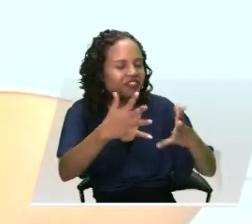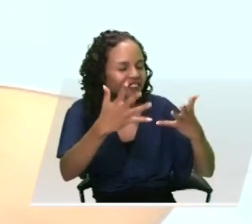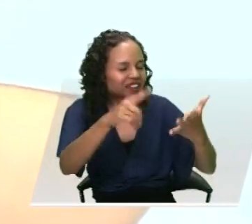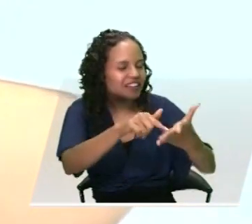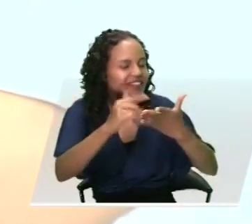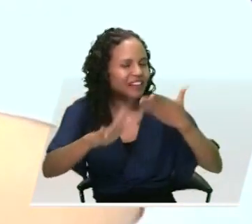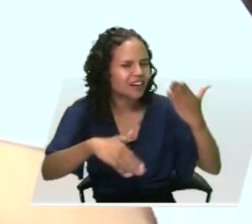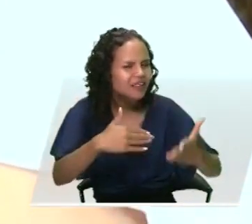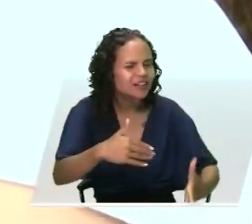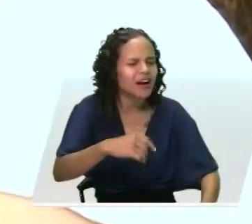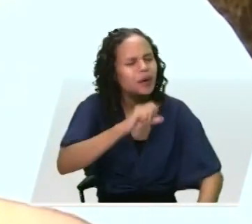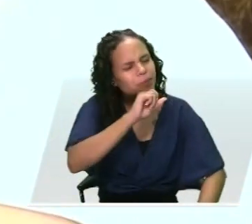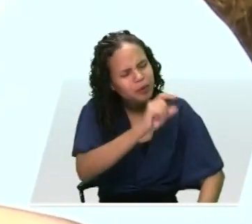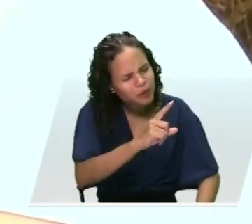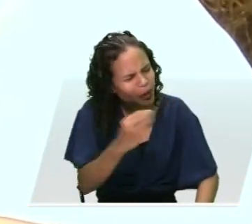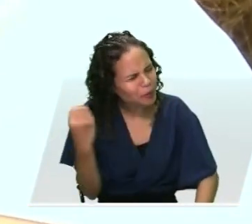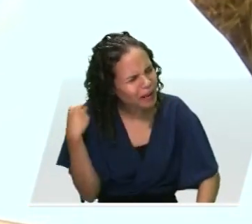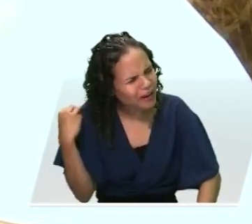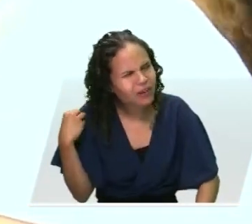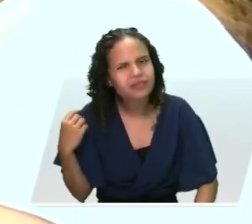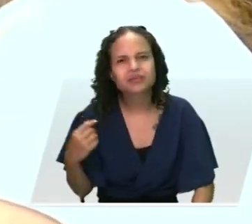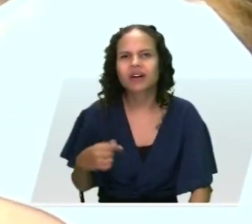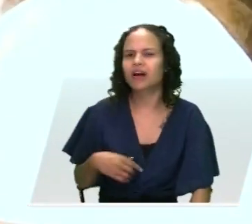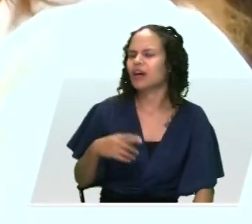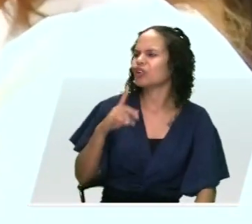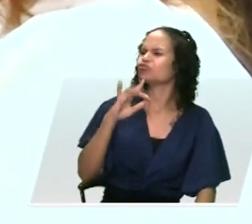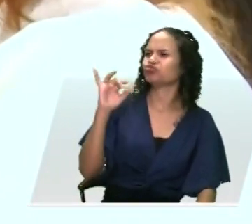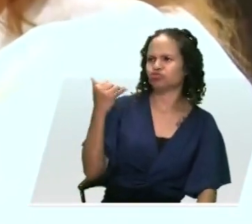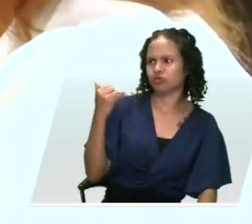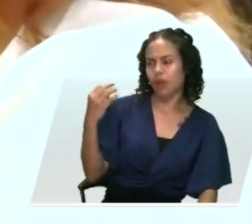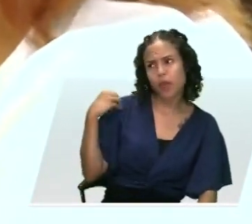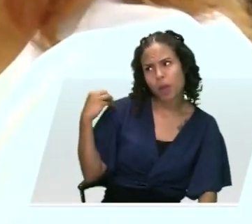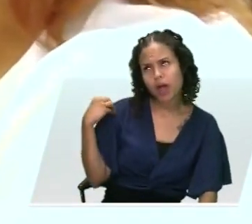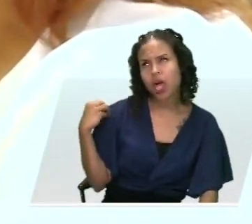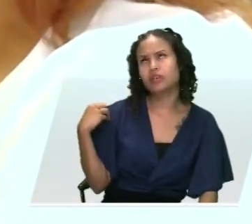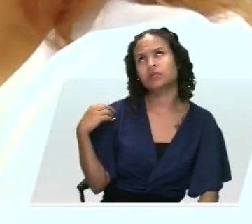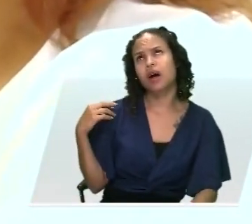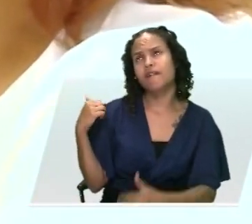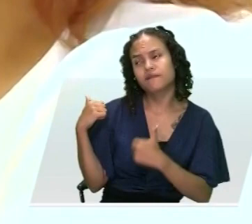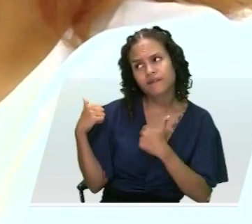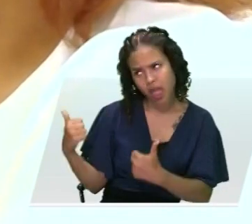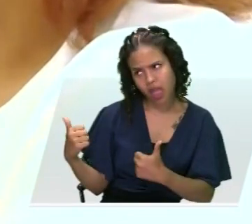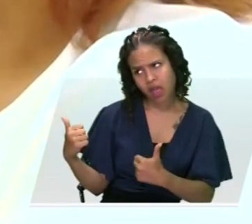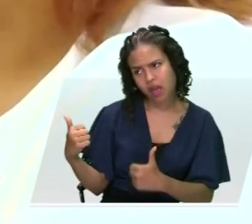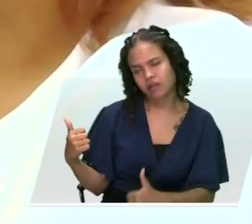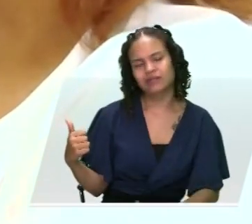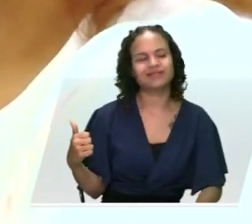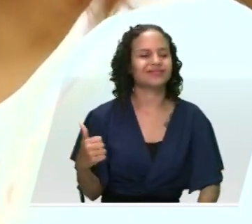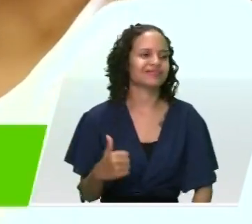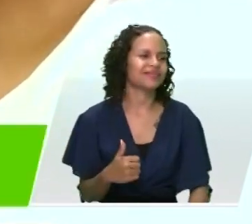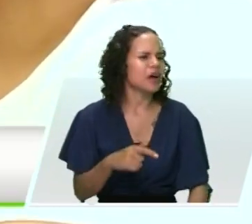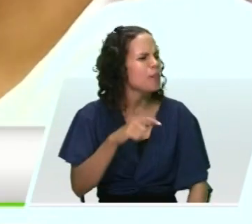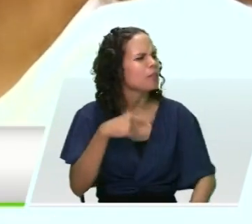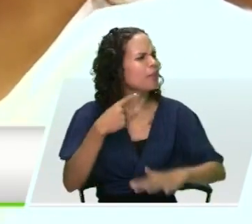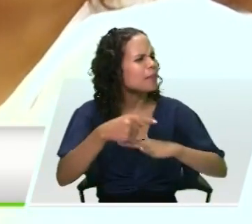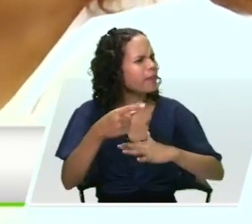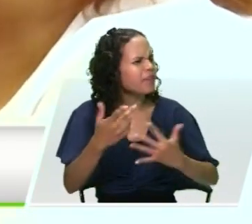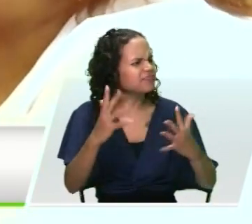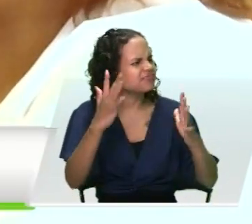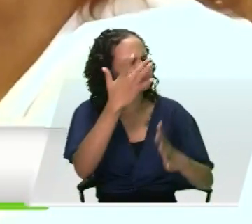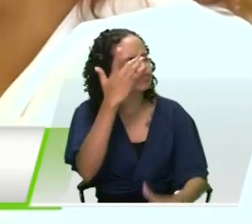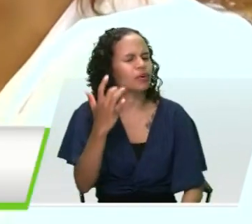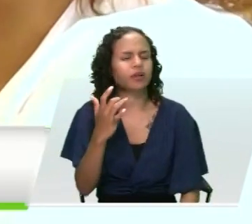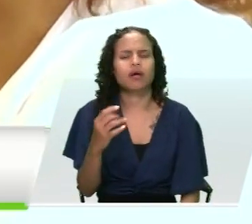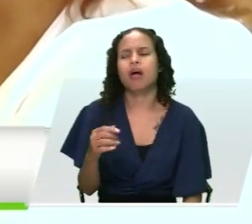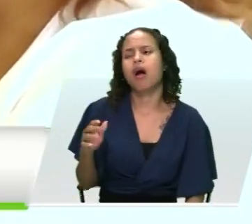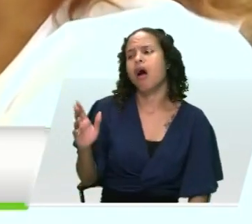pereza. Totalmente, pero sana. ¿Por qué participar de esta tradición? Es una tradición